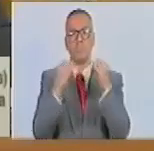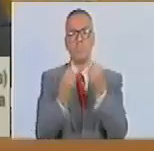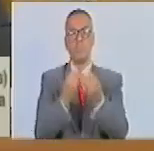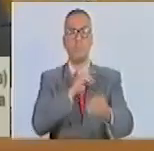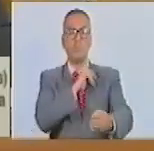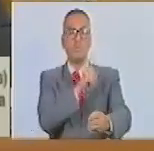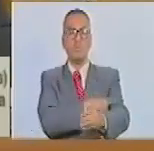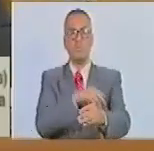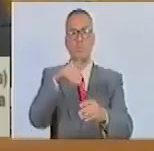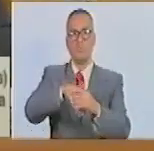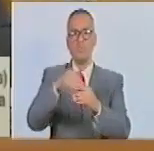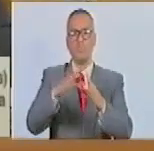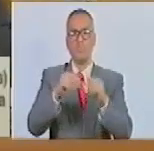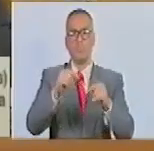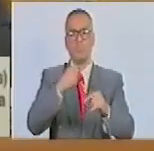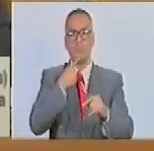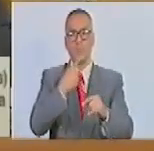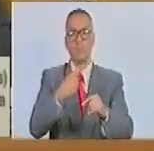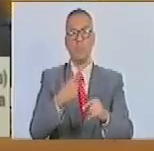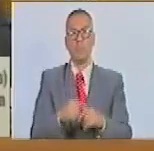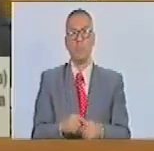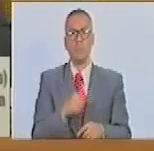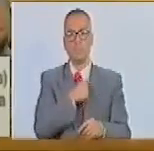Poder Electoral. Es todo, ciudadano presidente.